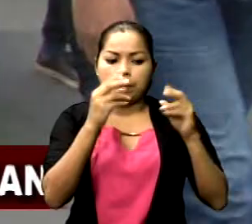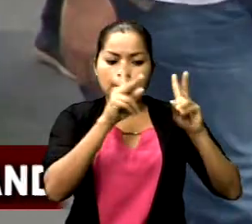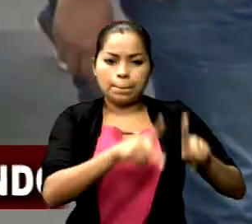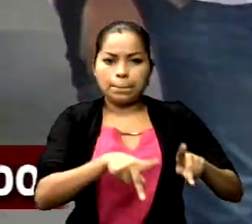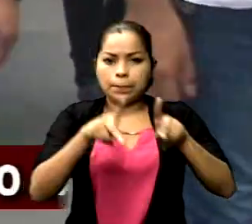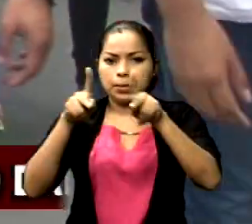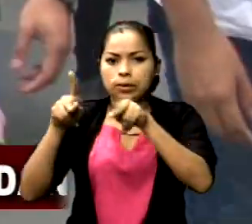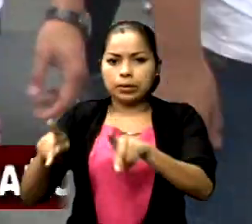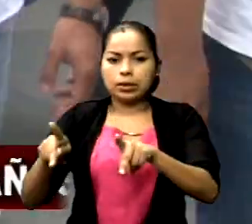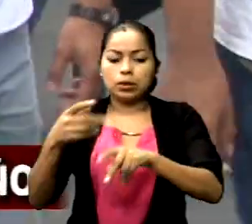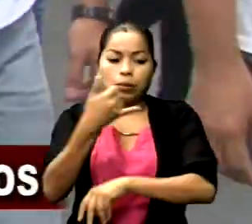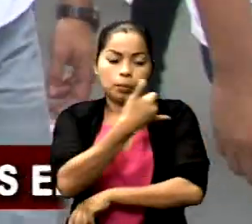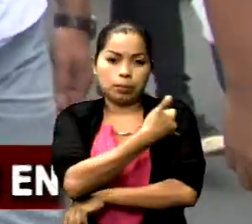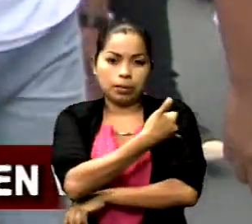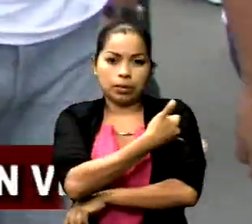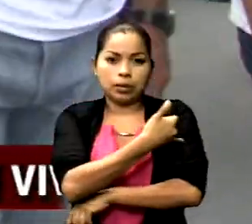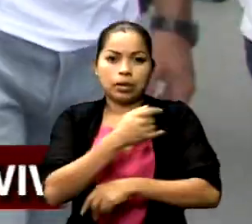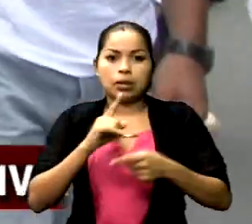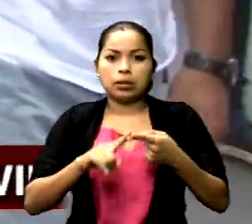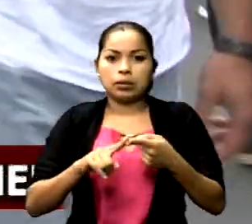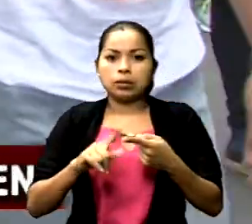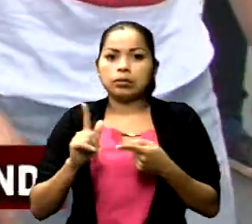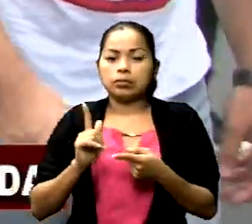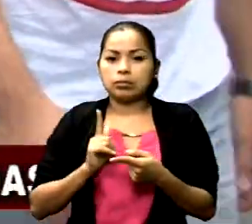personas que en hospitales requieren de